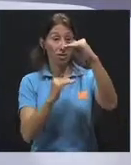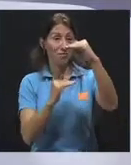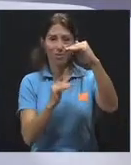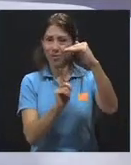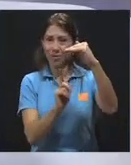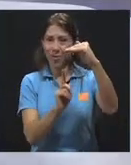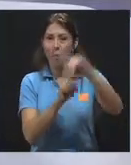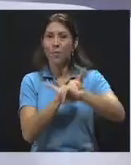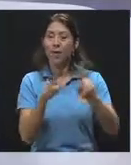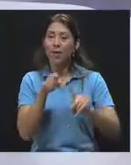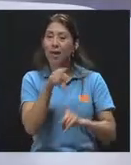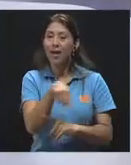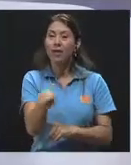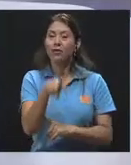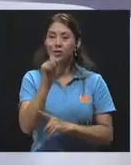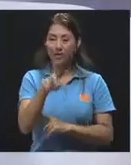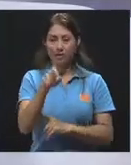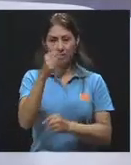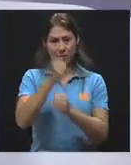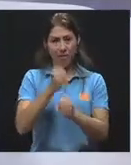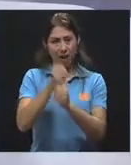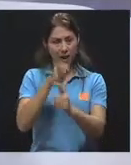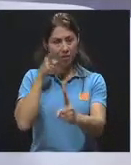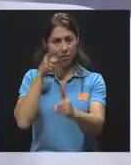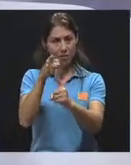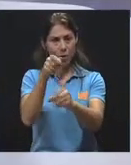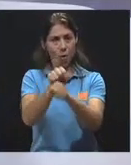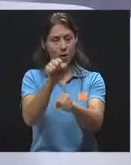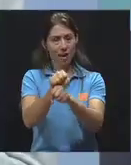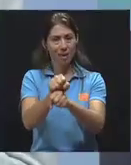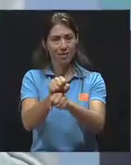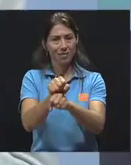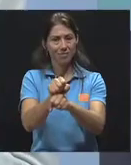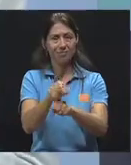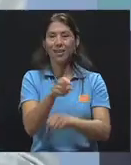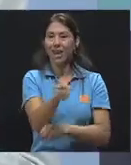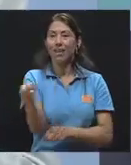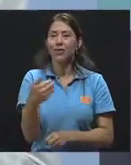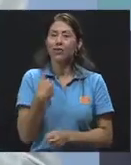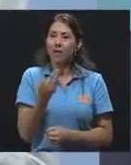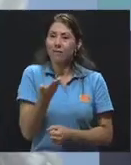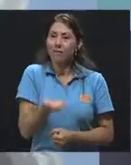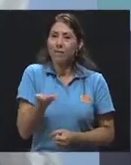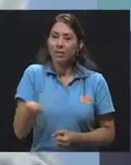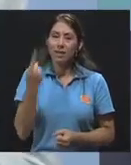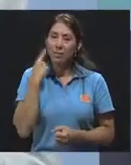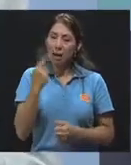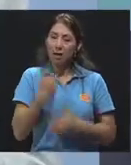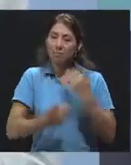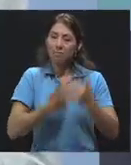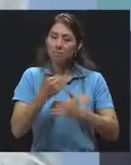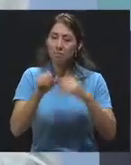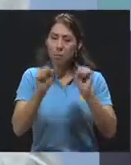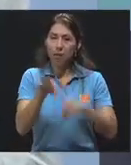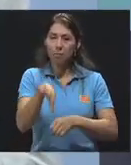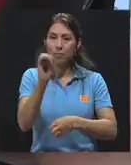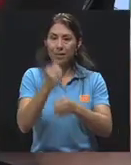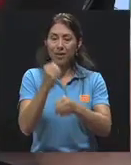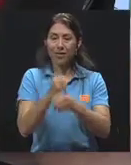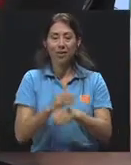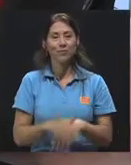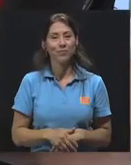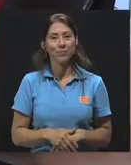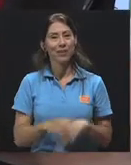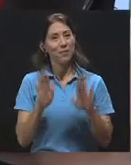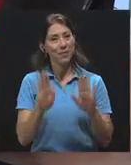a que hagan cosas muy concretas para que puedan... Muy bien. O sea, el machete, que tengan el machete para salir con trabajo.